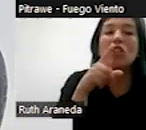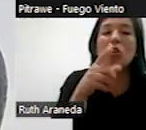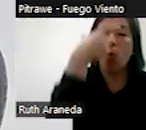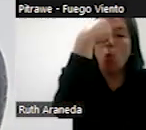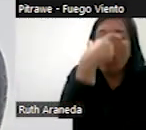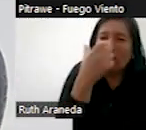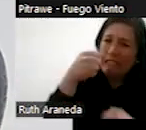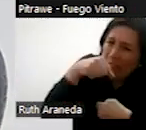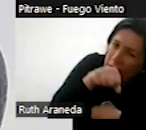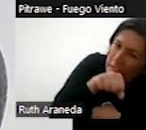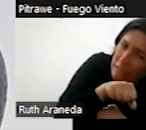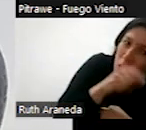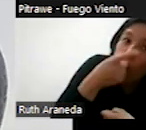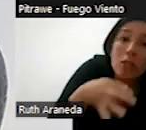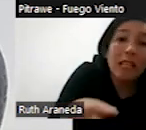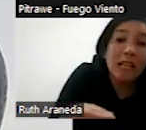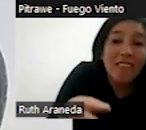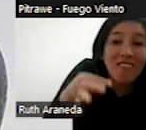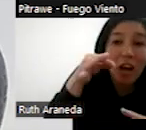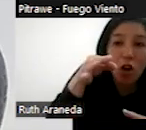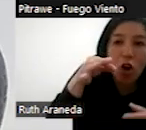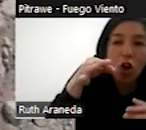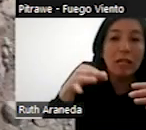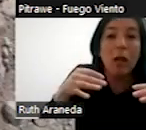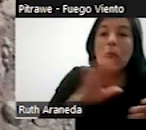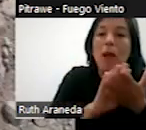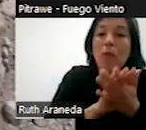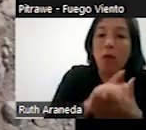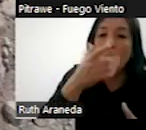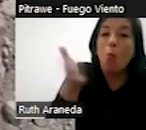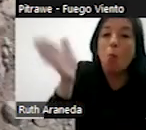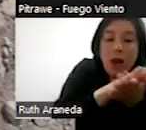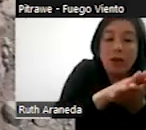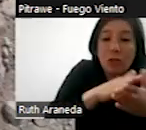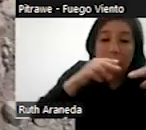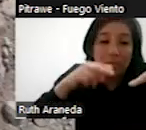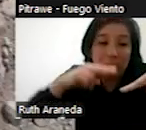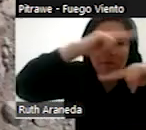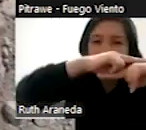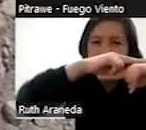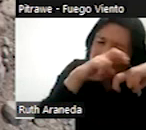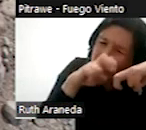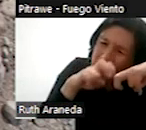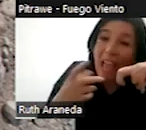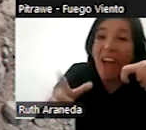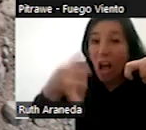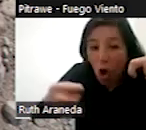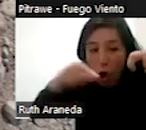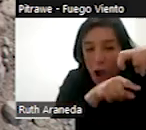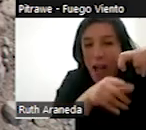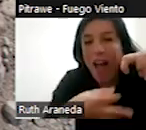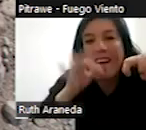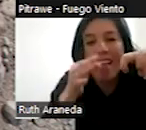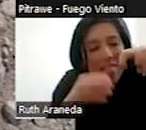caso este jarrito debajo del cuerpo. Muchos casos. Este es un caso increíble también.